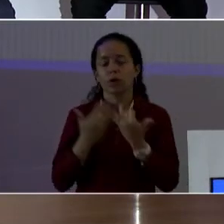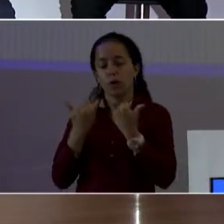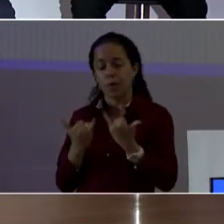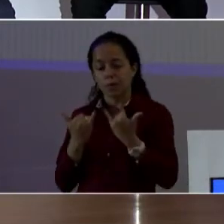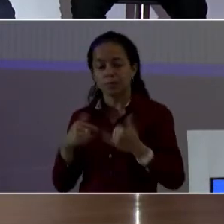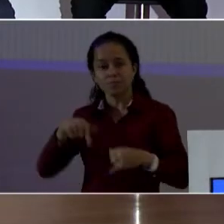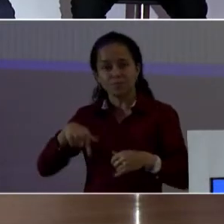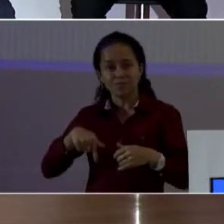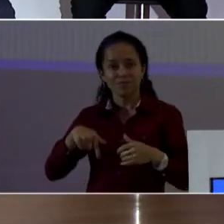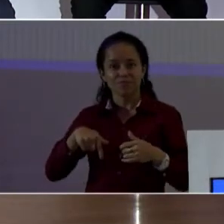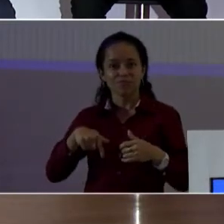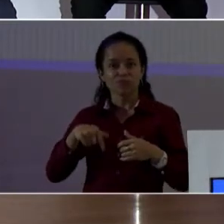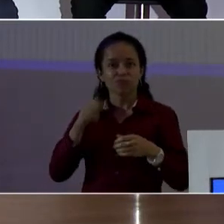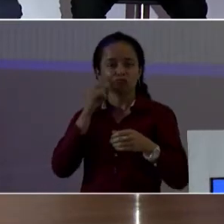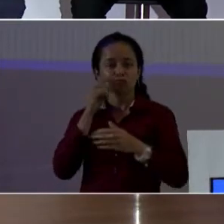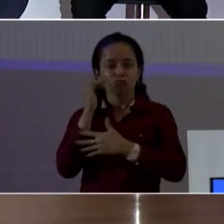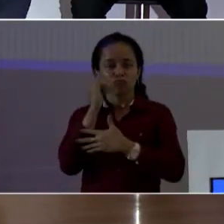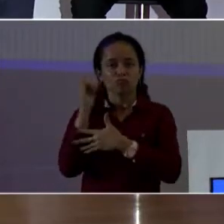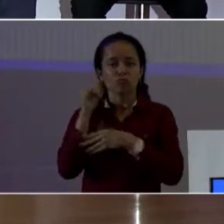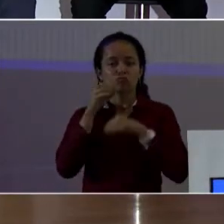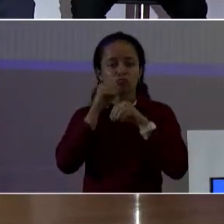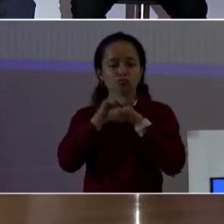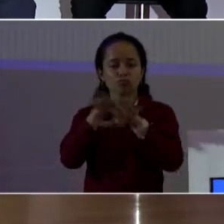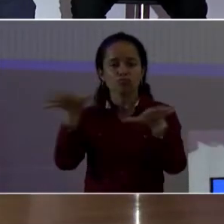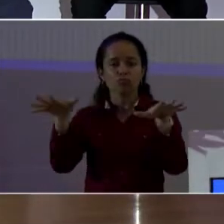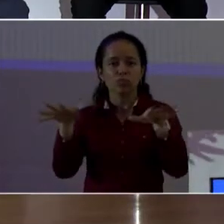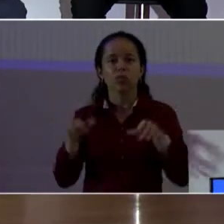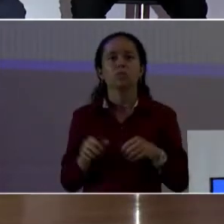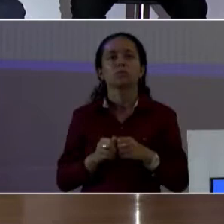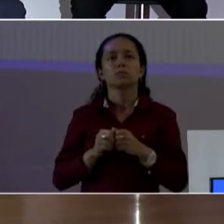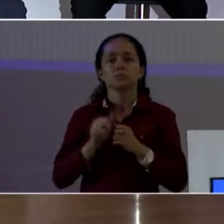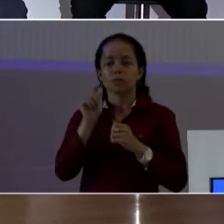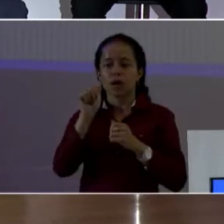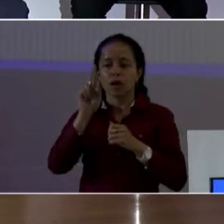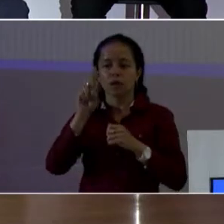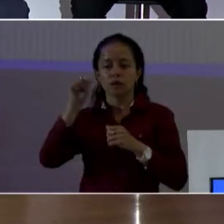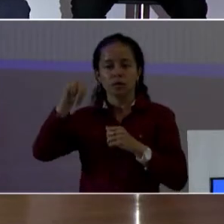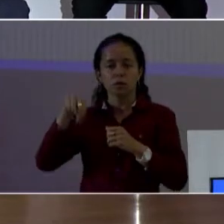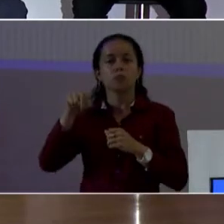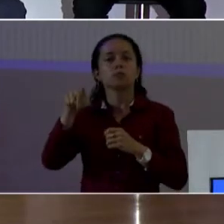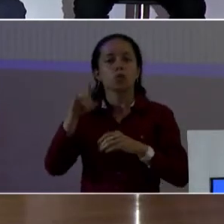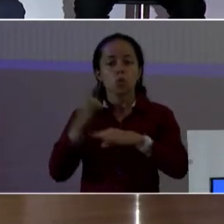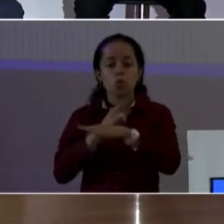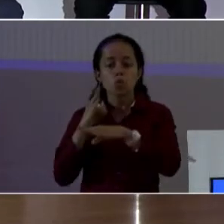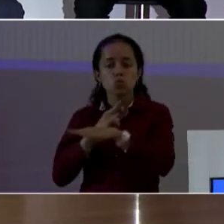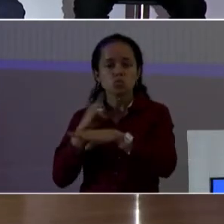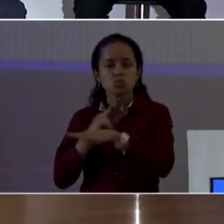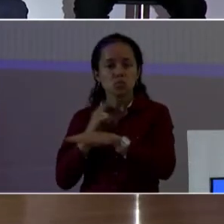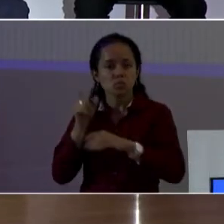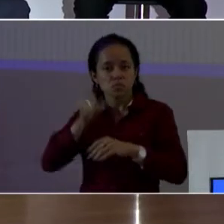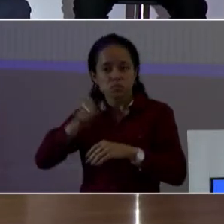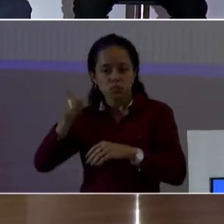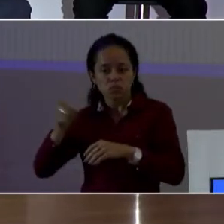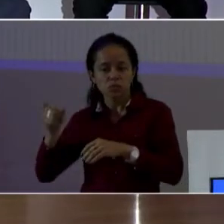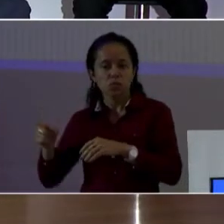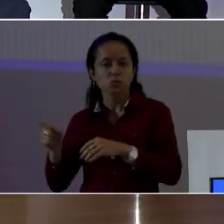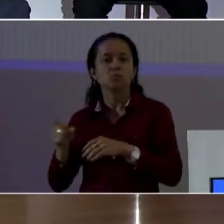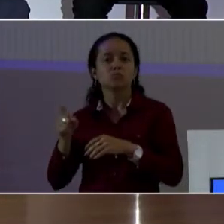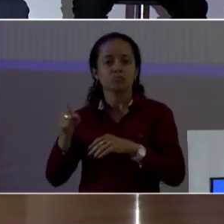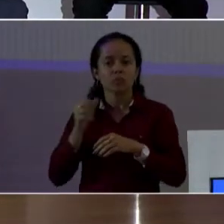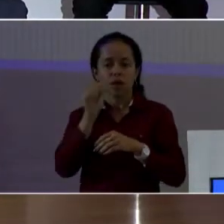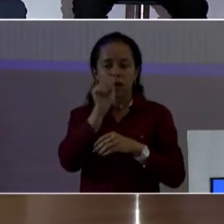este evento ha sido transmitido a través de las redes sociales de la ARN y los usuarios se han conectado a esa conversación con la